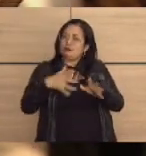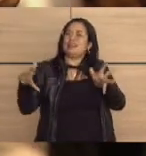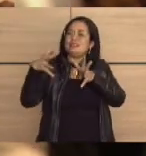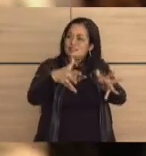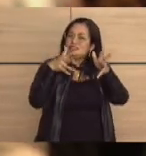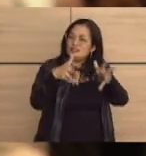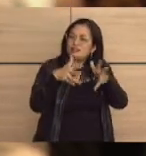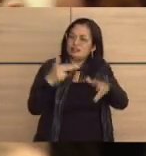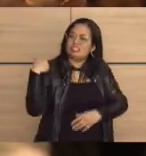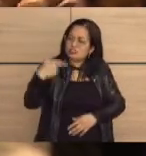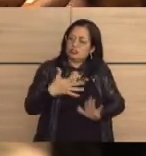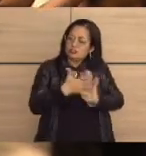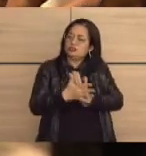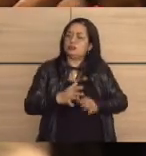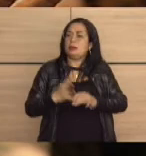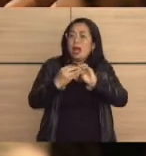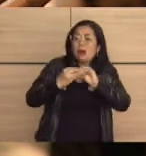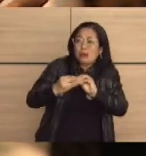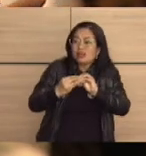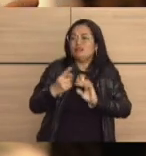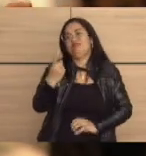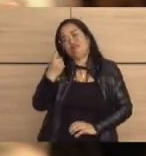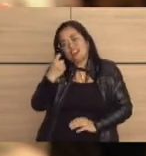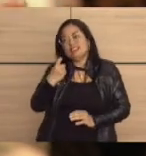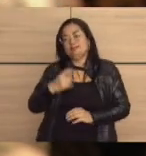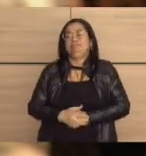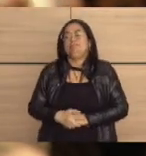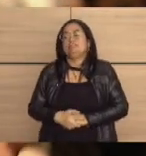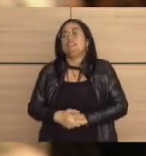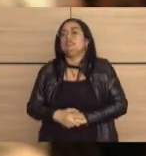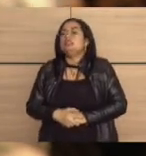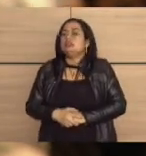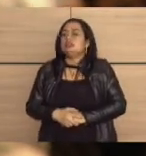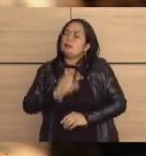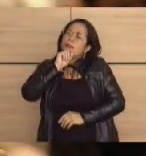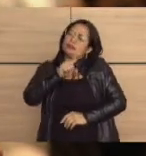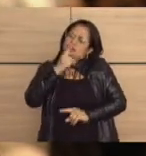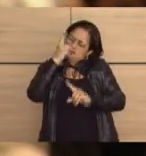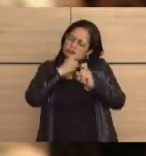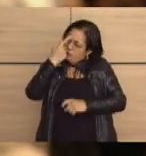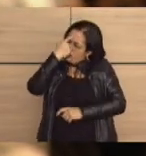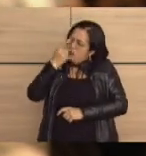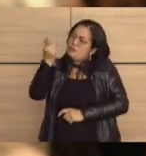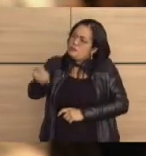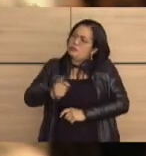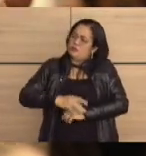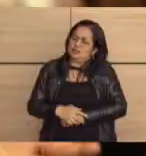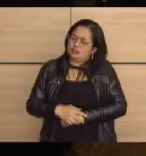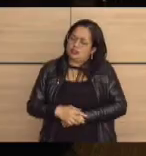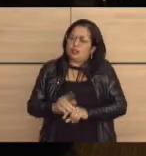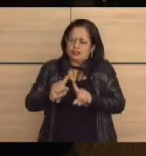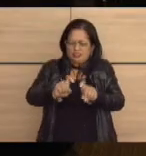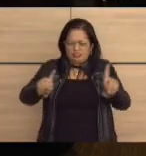hemos puesto de acuerdo. La pregunta en función de eso, ¿usted cree que la diversidad